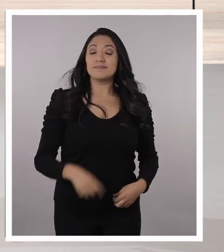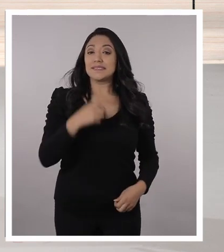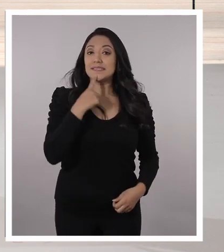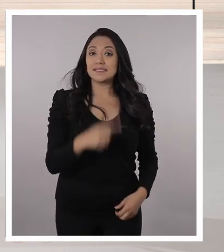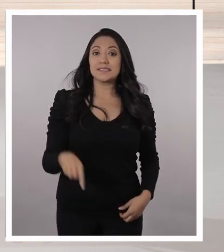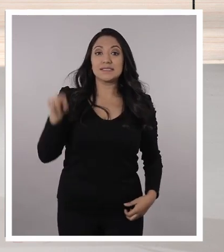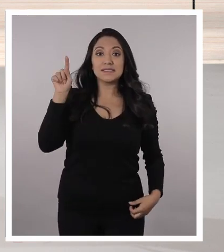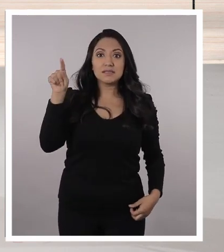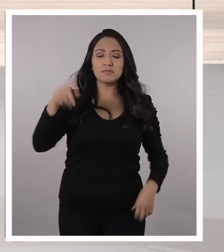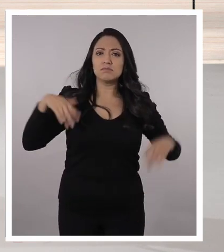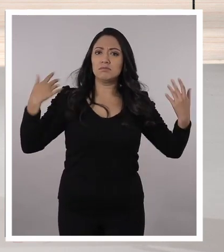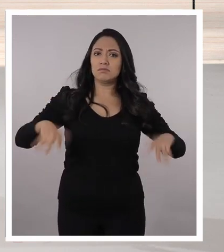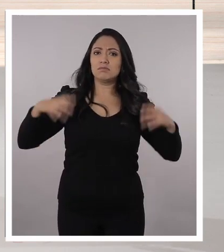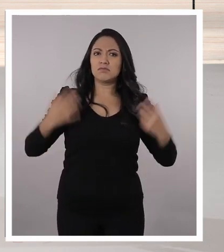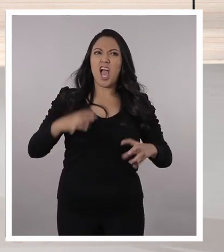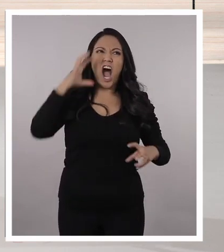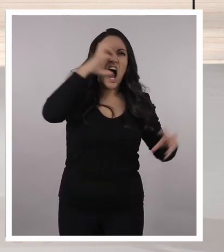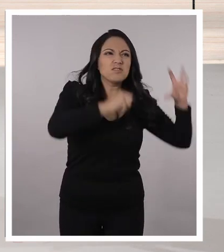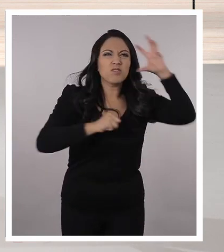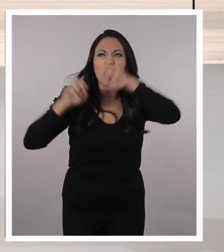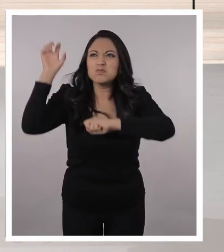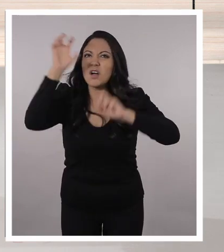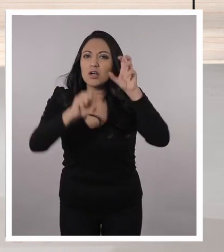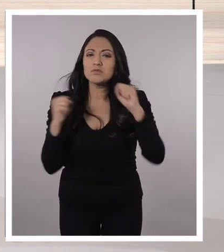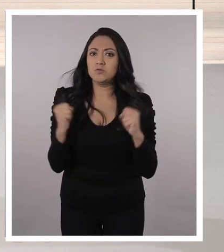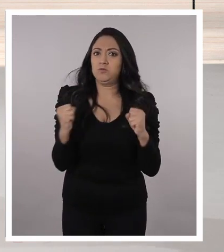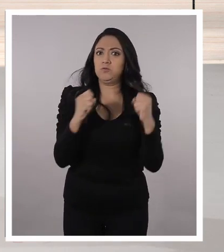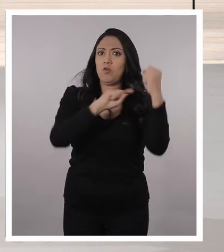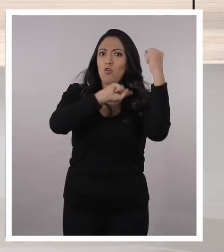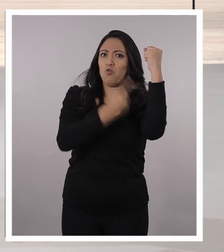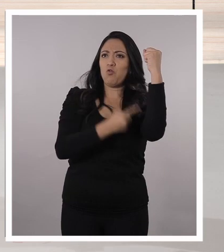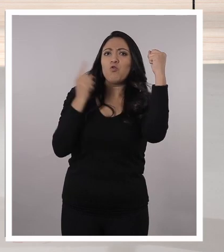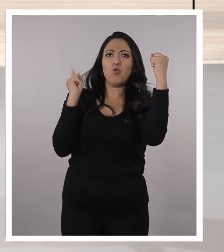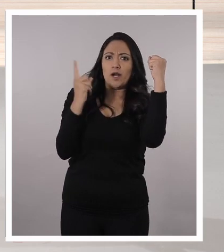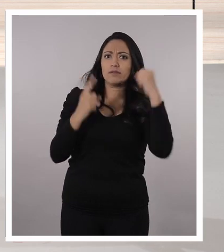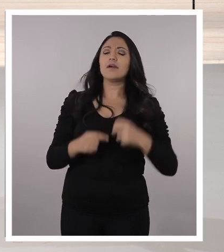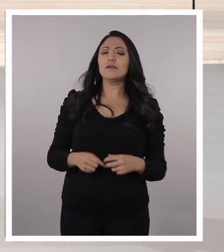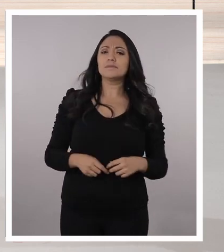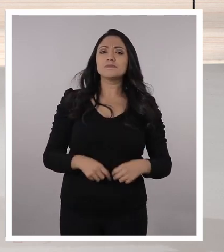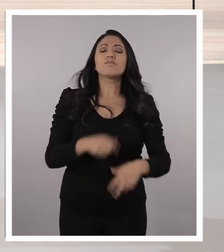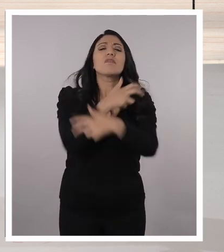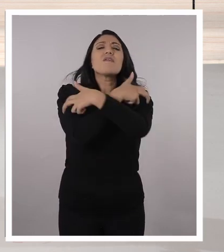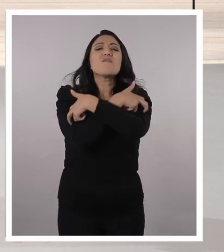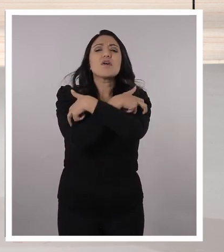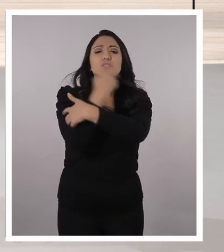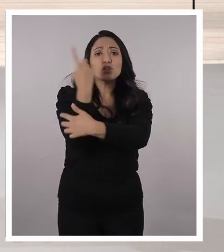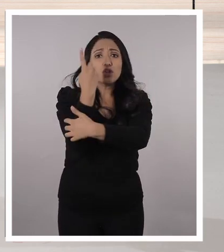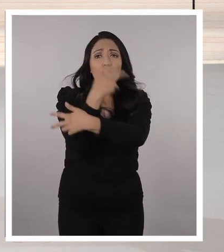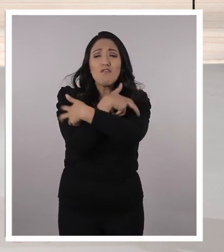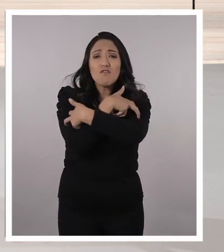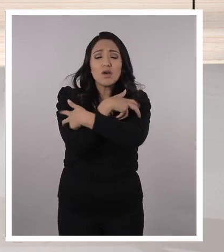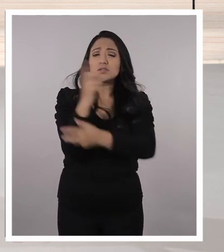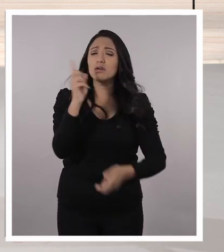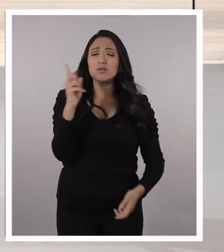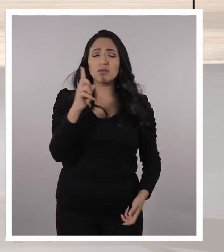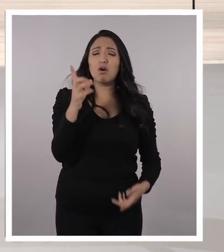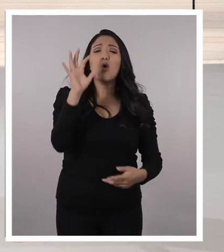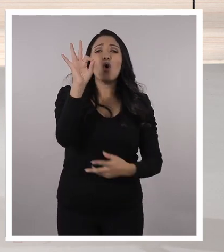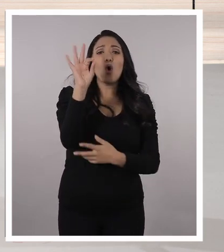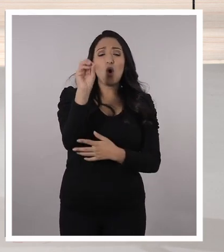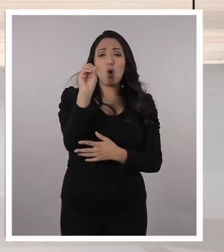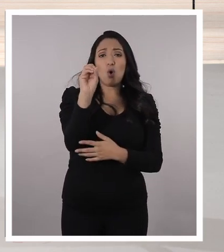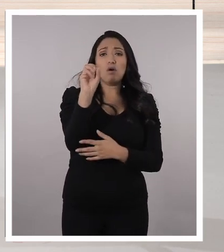el terror de todos los demás dinosaurios. Saben, chicos y chicas, que los fósiles no son solamente los huesos. Hay distintas formas